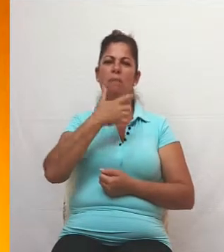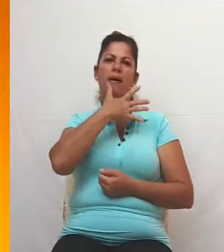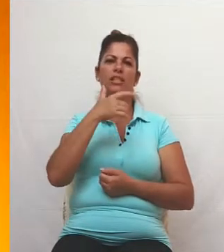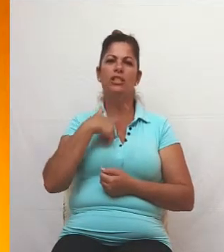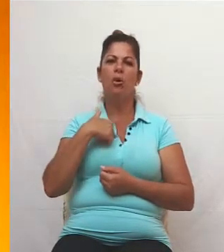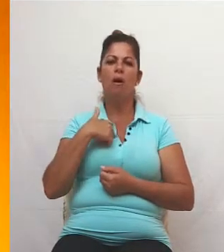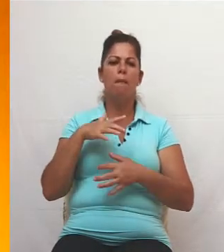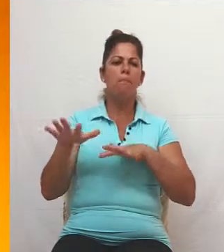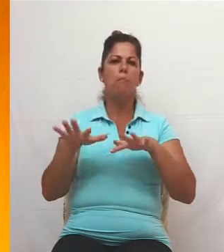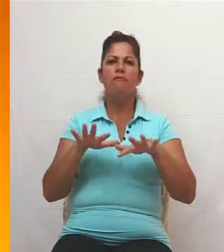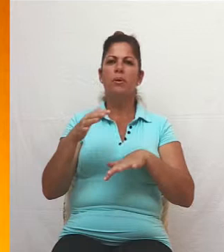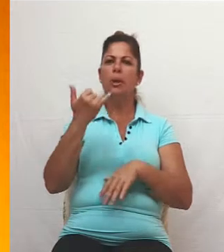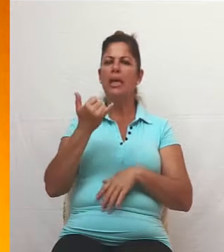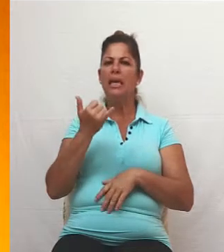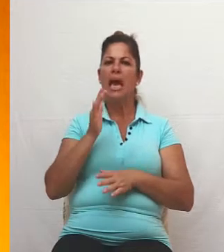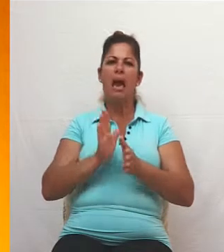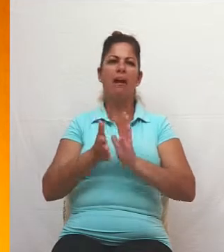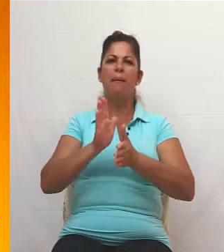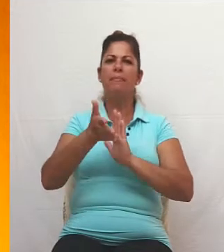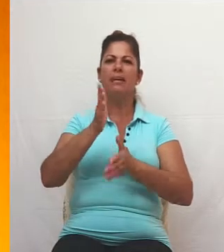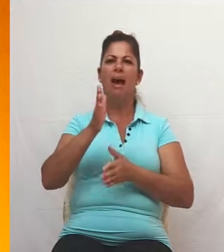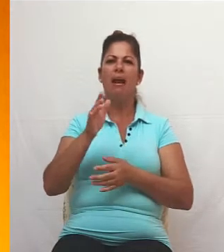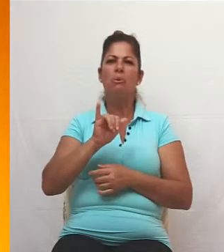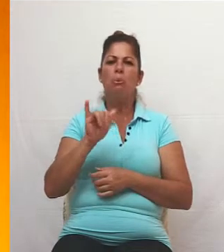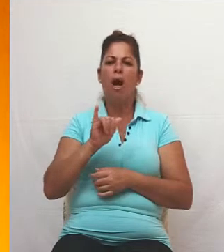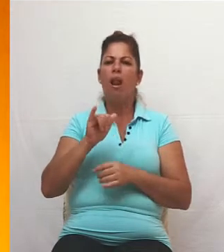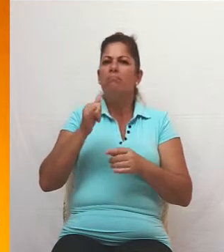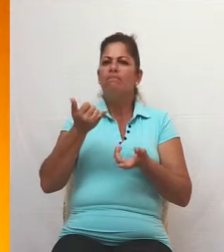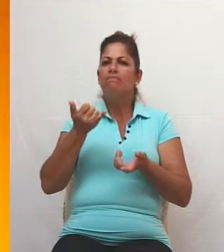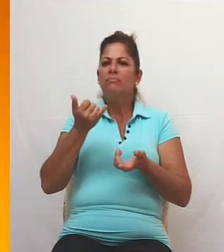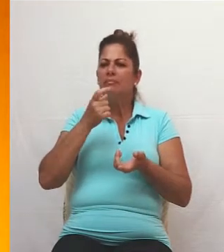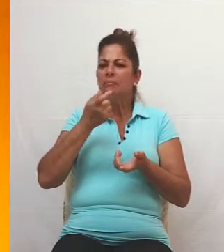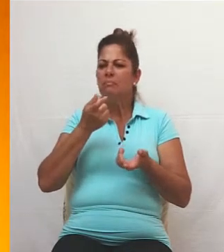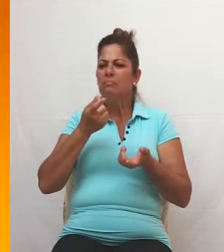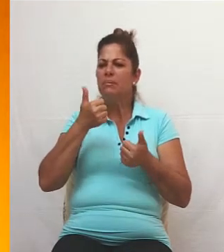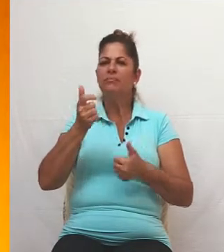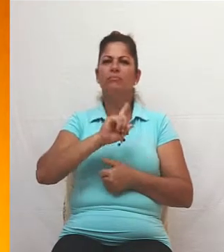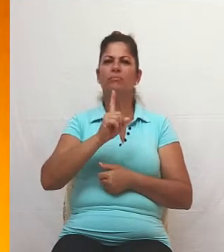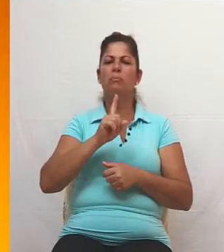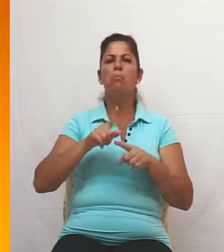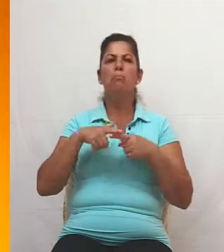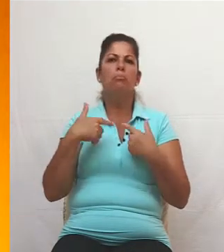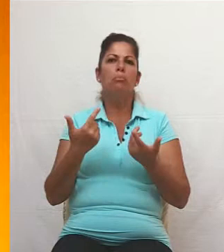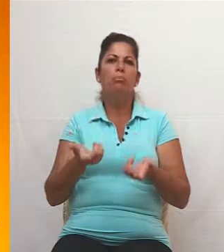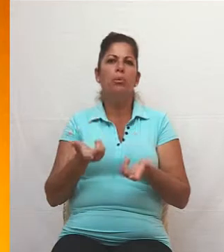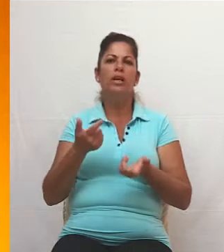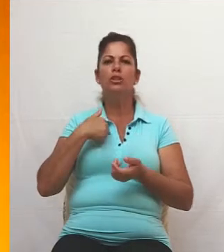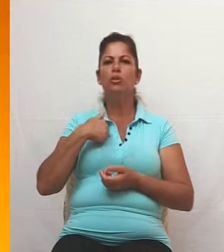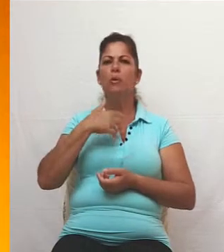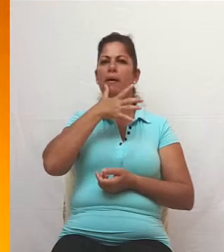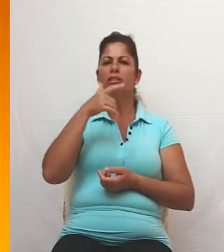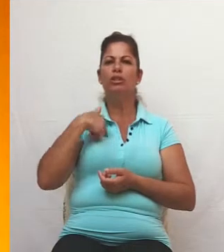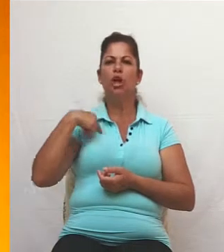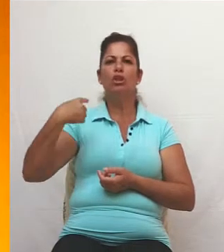me suelo reconocer torpe en mis movimientos y desplazamientos o al tomar algo de un estante